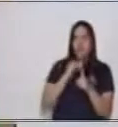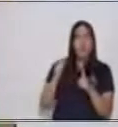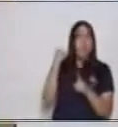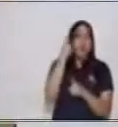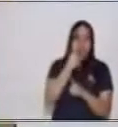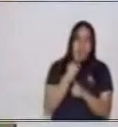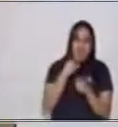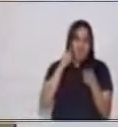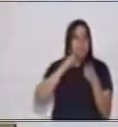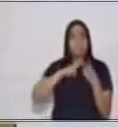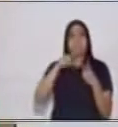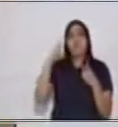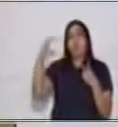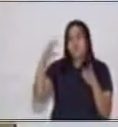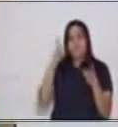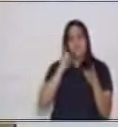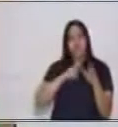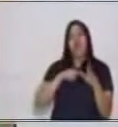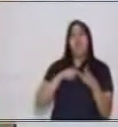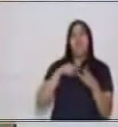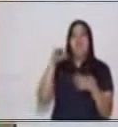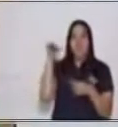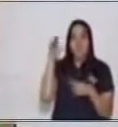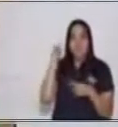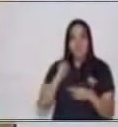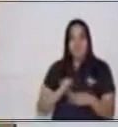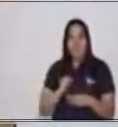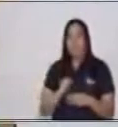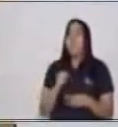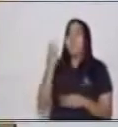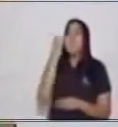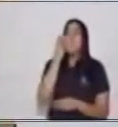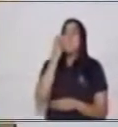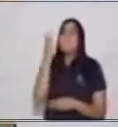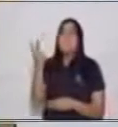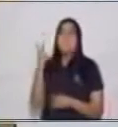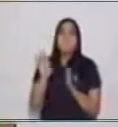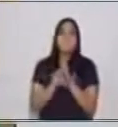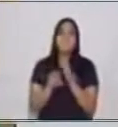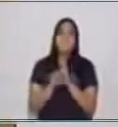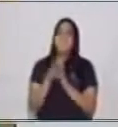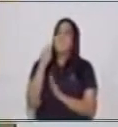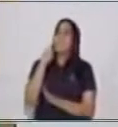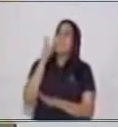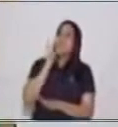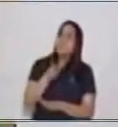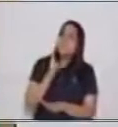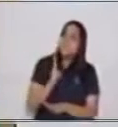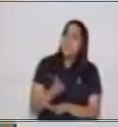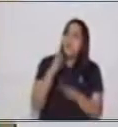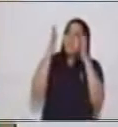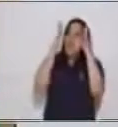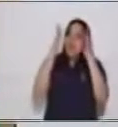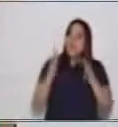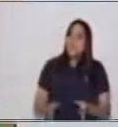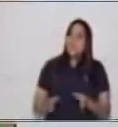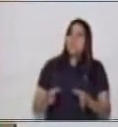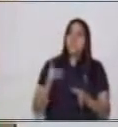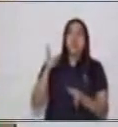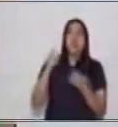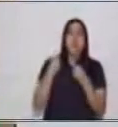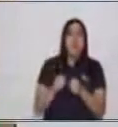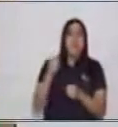S, con una C o con una Z. Aquí la oración dice, siempre decide lo que hace el